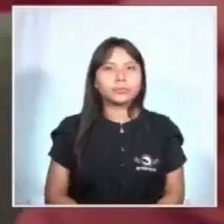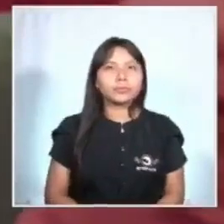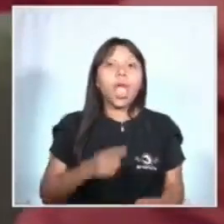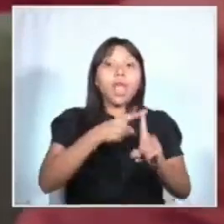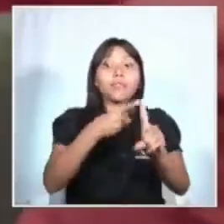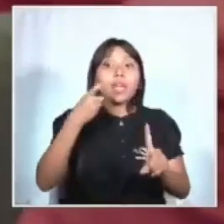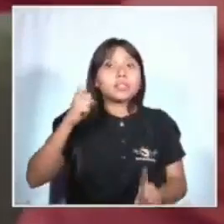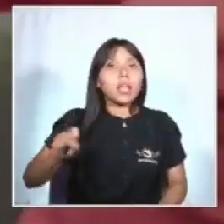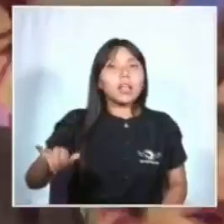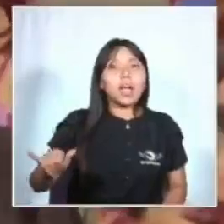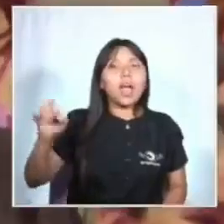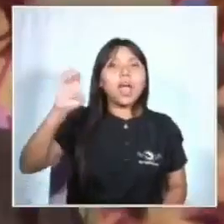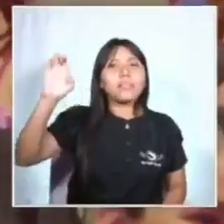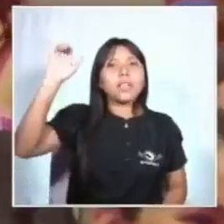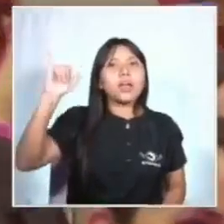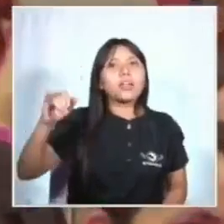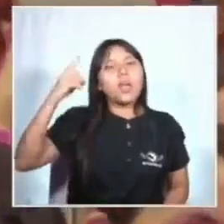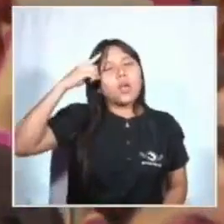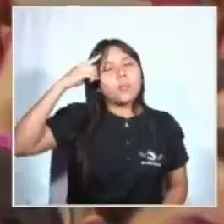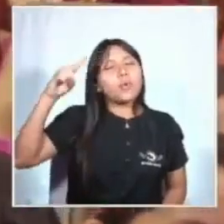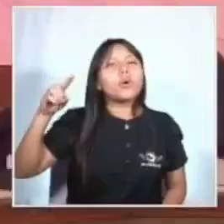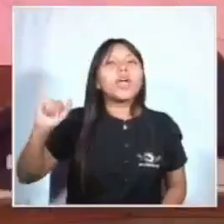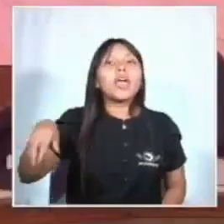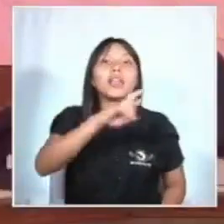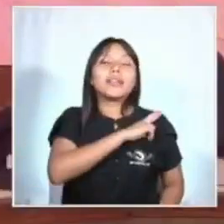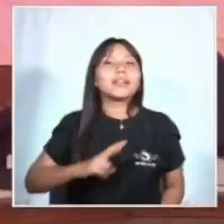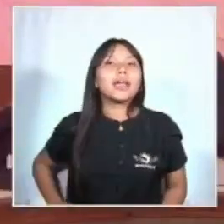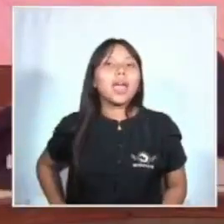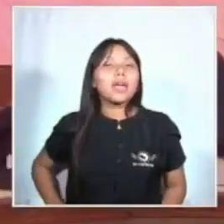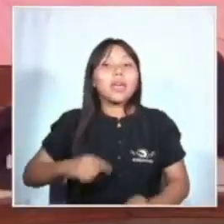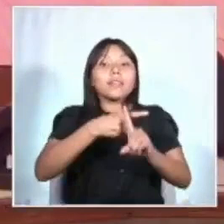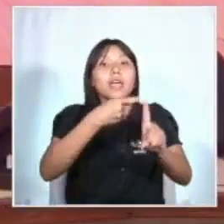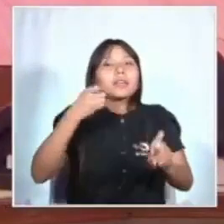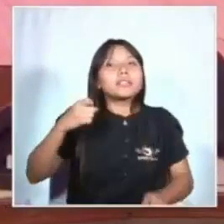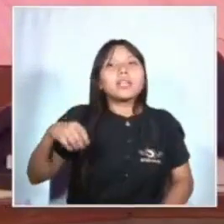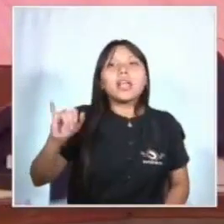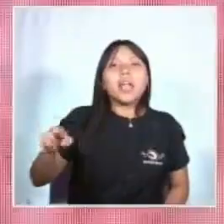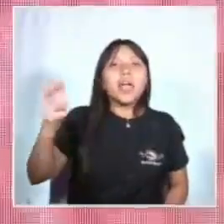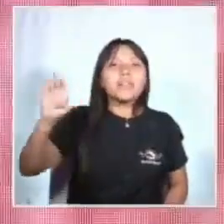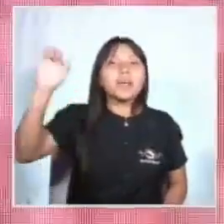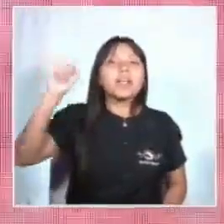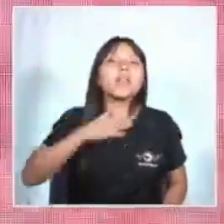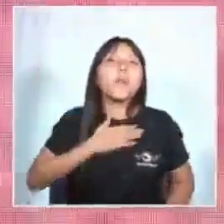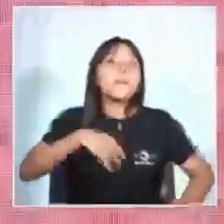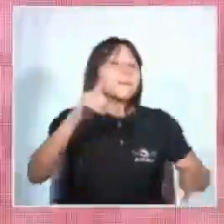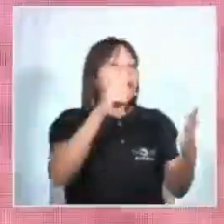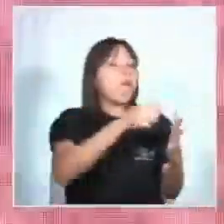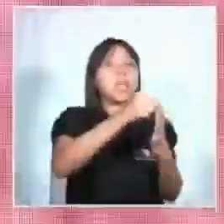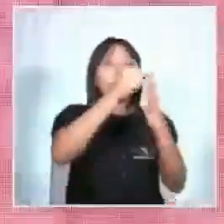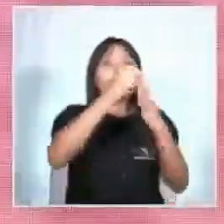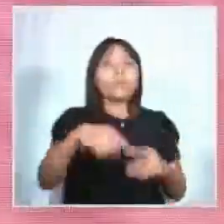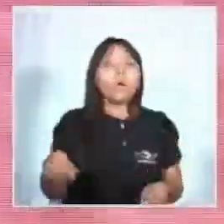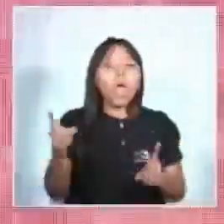Desde la eternidad, por causa que el Rey desde la eternidad me eligió. A mis 19